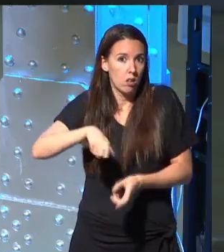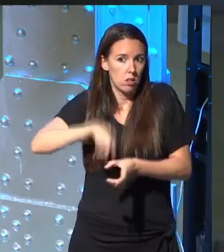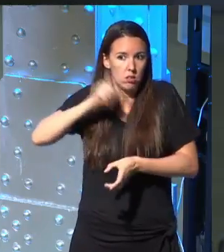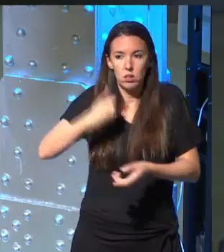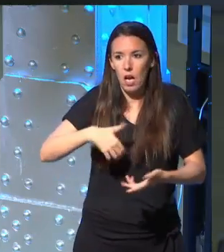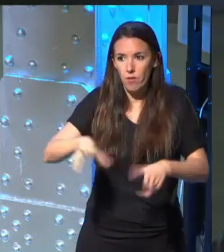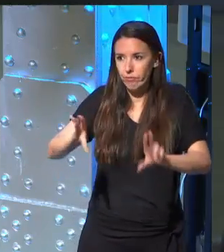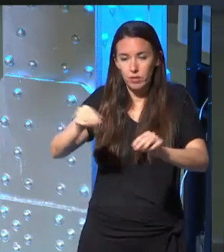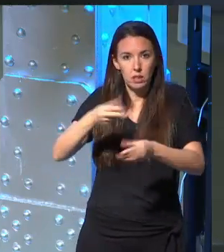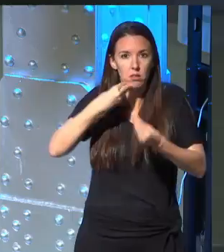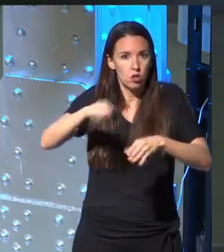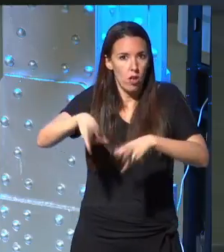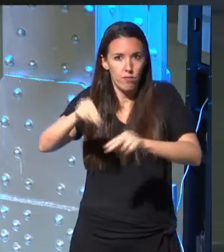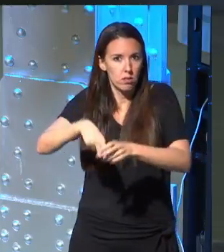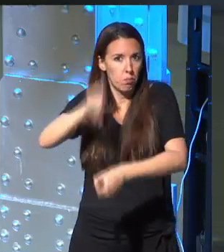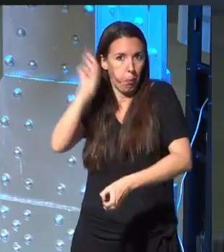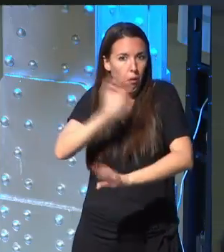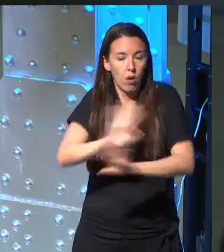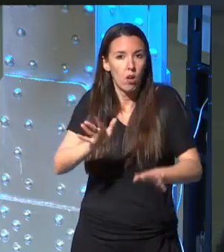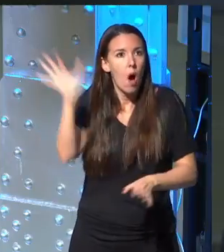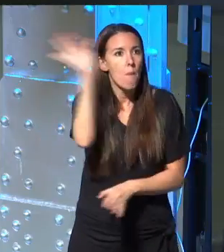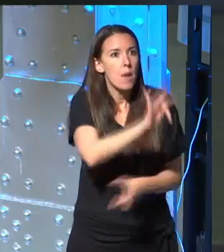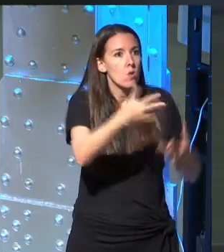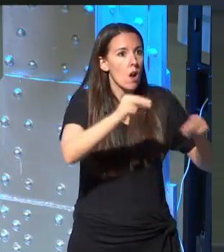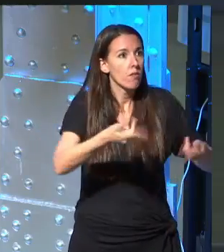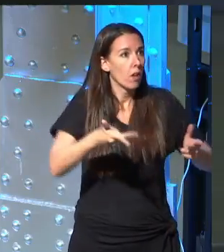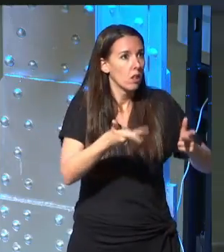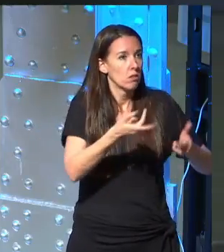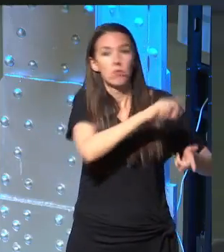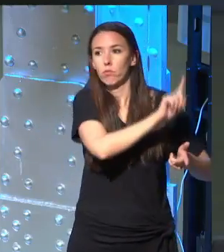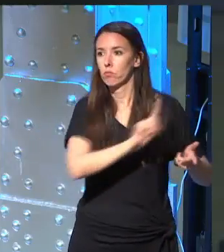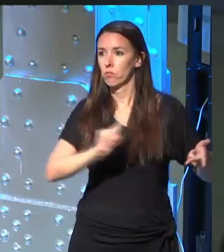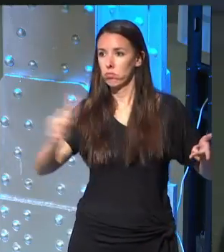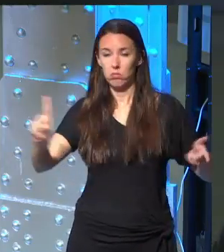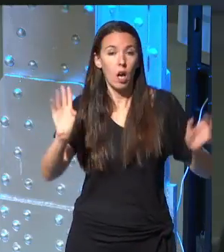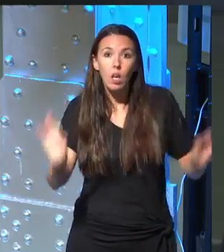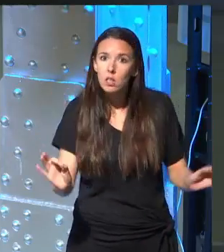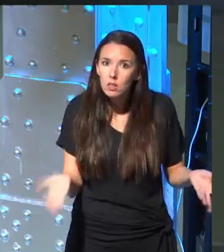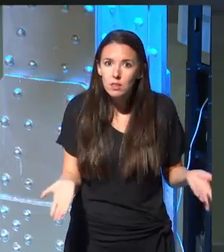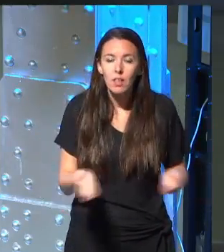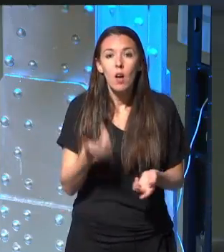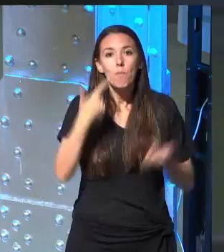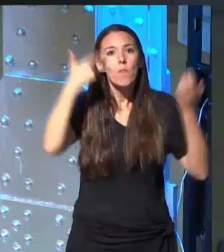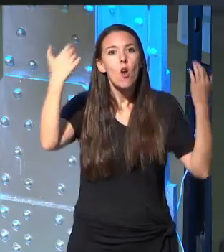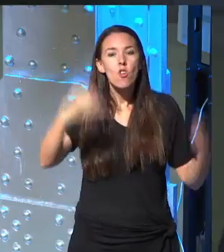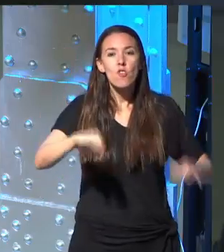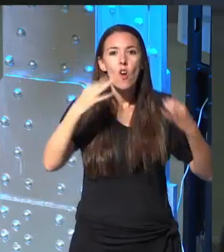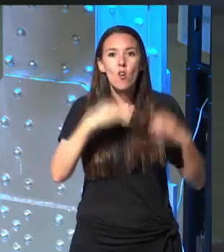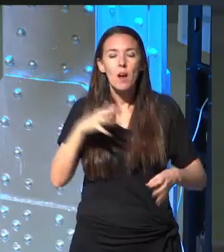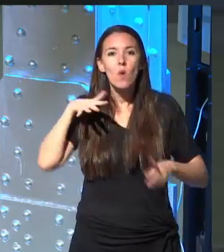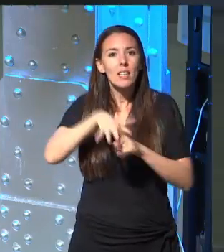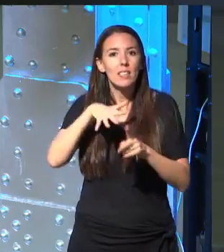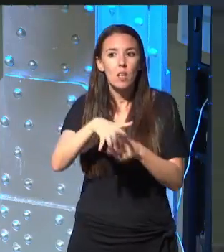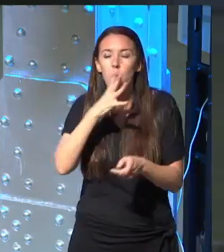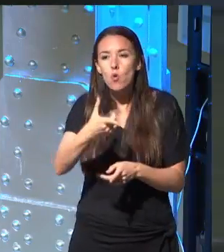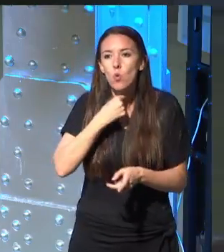bueno, pues ya está acabado y me voy. O sea, es como acabo la película y me voy de la sala. Pero claro, hay gente que cuando lo normal es seguir a alguien porque